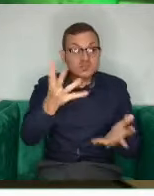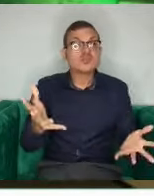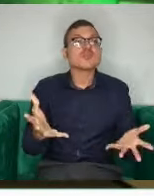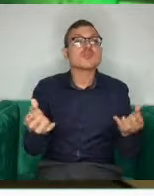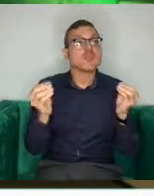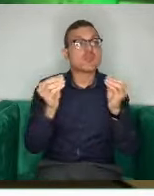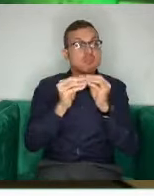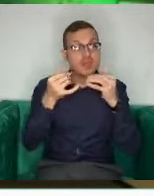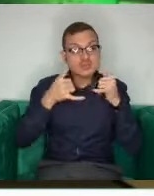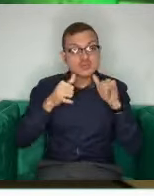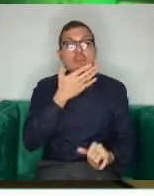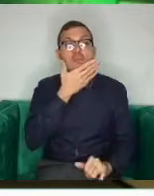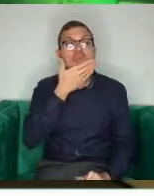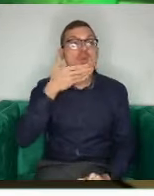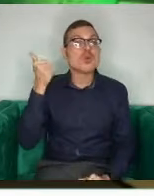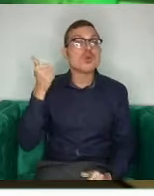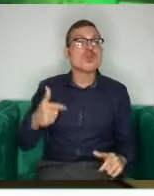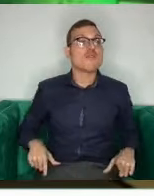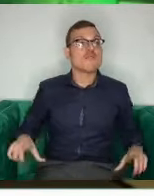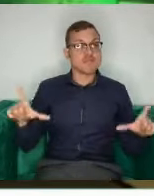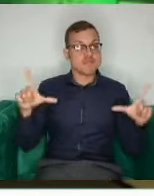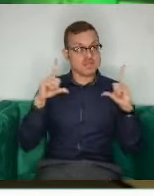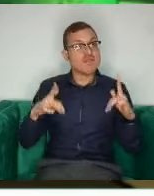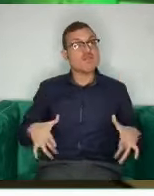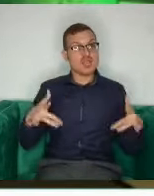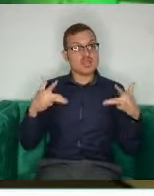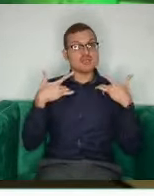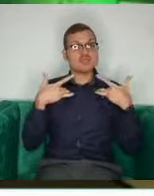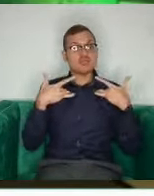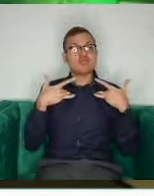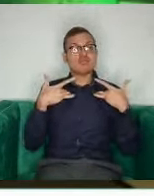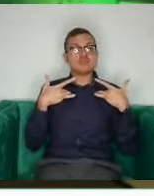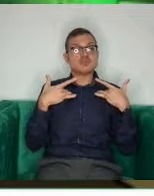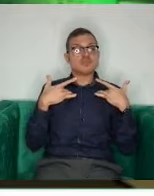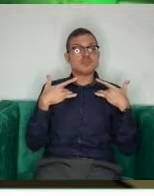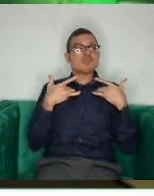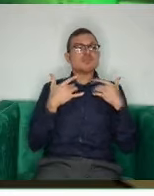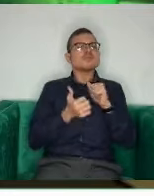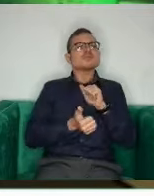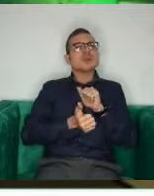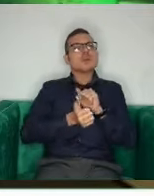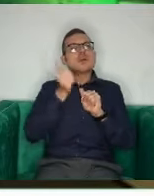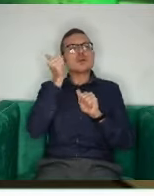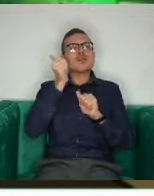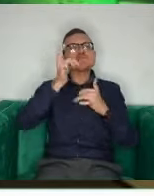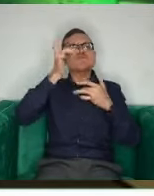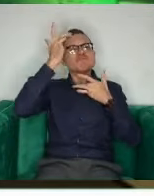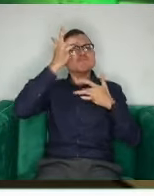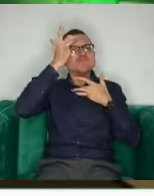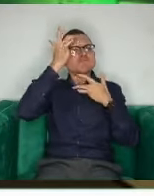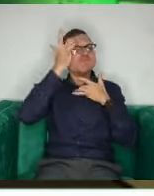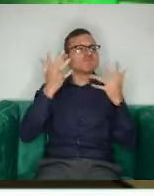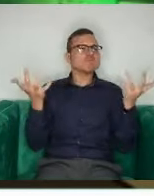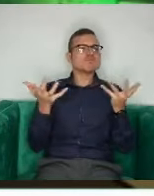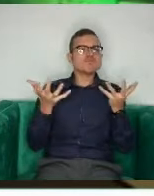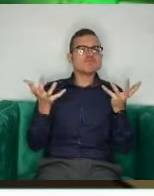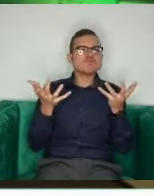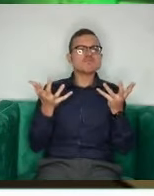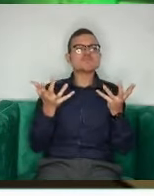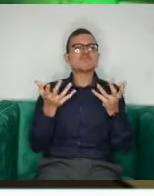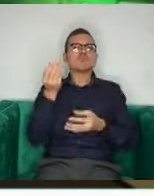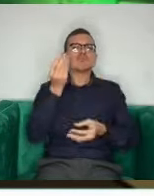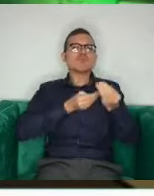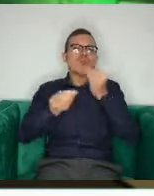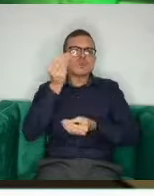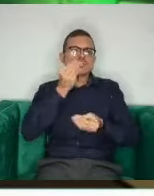sobre eso precisamente, porque casi todas estas enfermedades, el denominador común es precisamente la comida, ¿no?